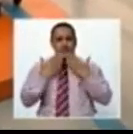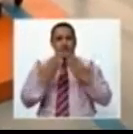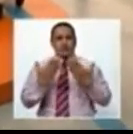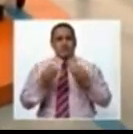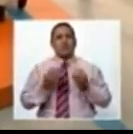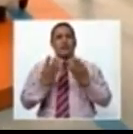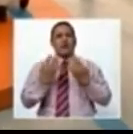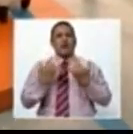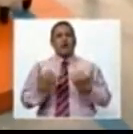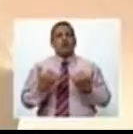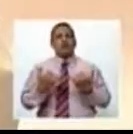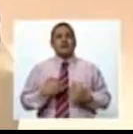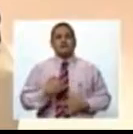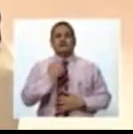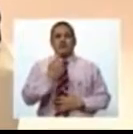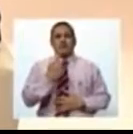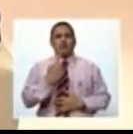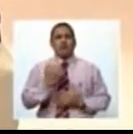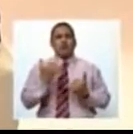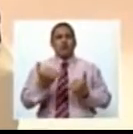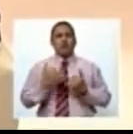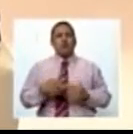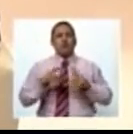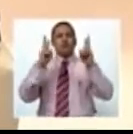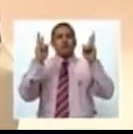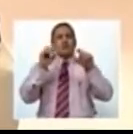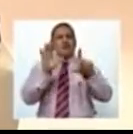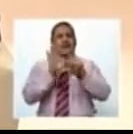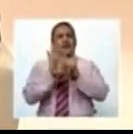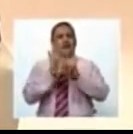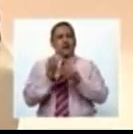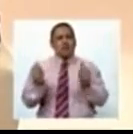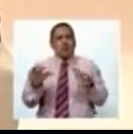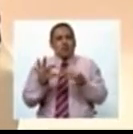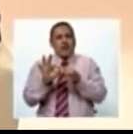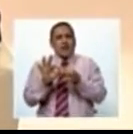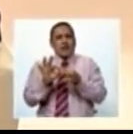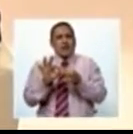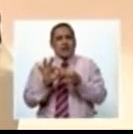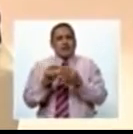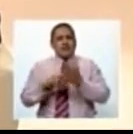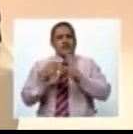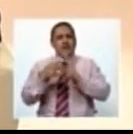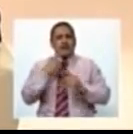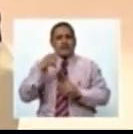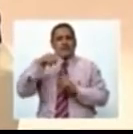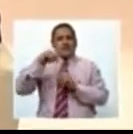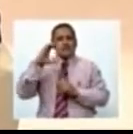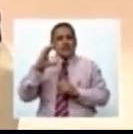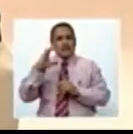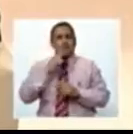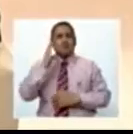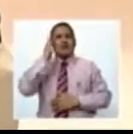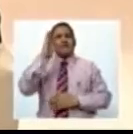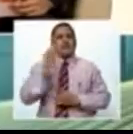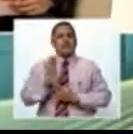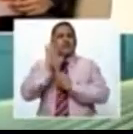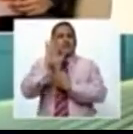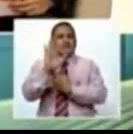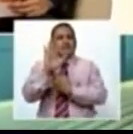Qué ocurrencia. Bueno, estamos ante una doctrina jurisprudencial vinculante que el Tribunal Constitucional ha